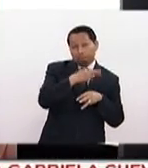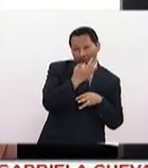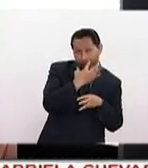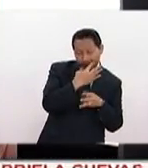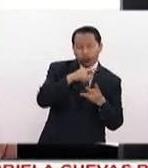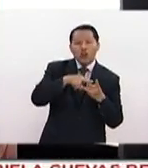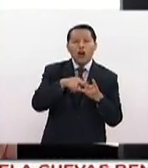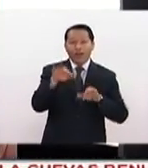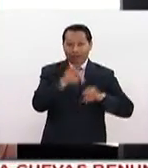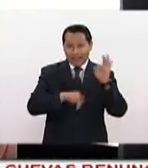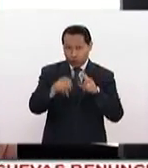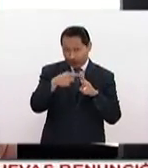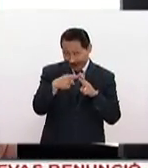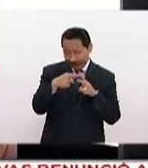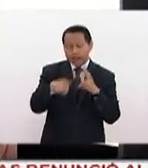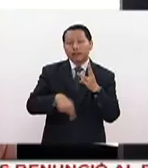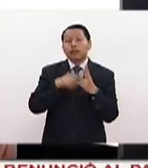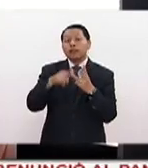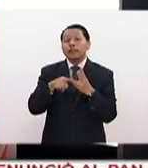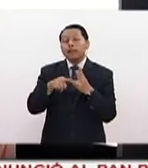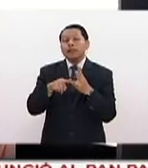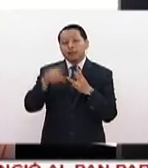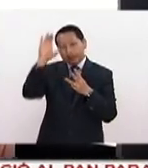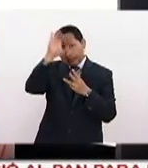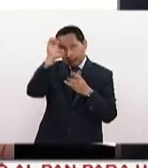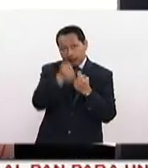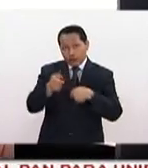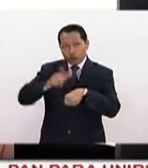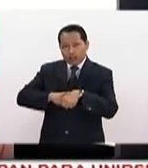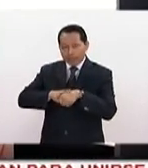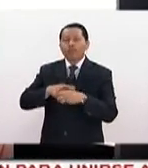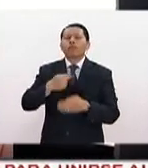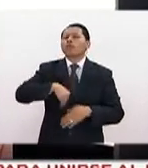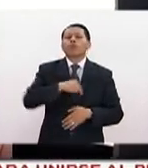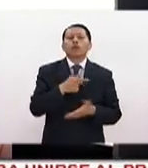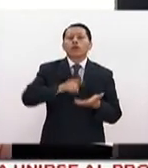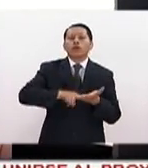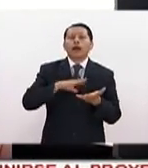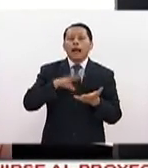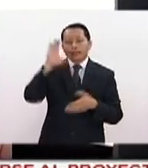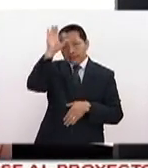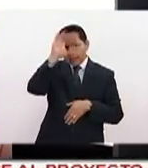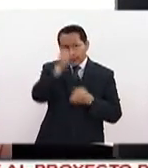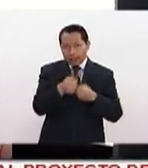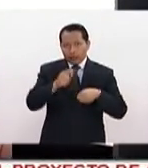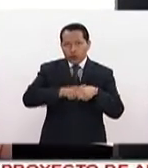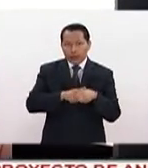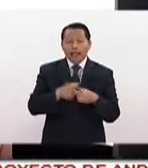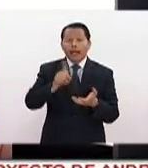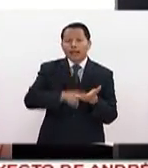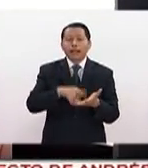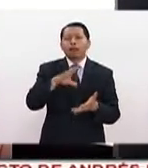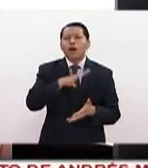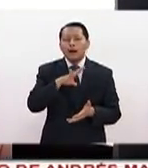ciencias sociales. En el caso de nuestro plantel estamos otorgando el área de ciencias sociales, tenemos